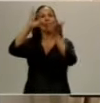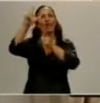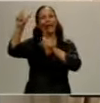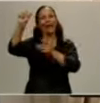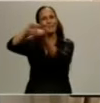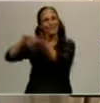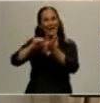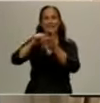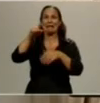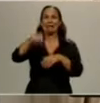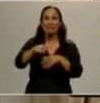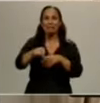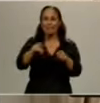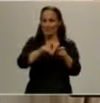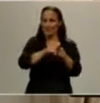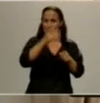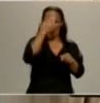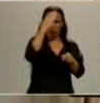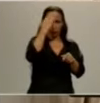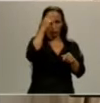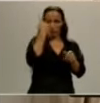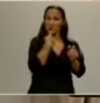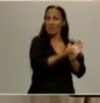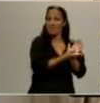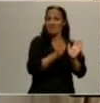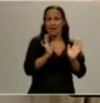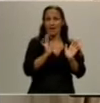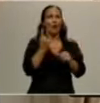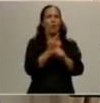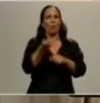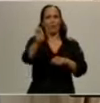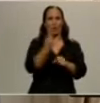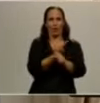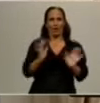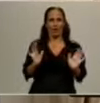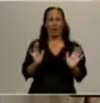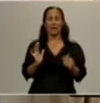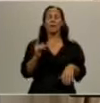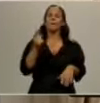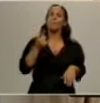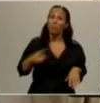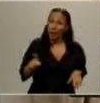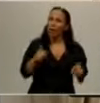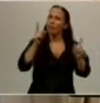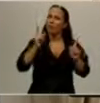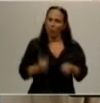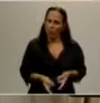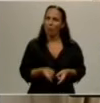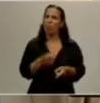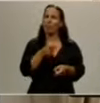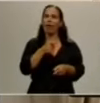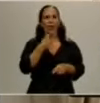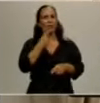dictados y sancionados conforme lo dice la Constitución, no son materia judiciable. Sin embargo, se declara